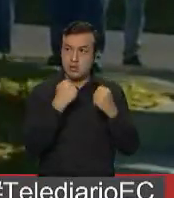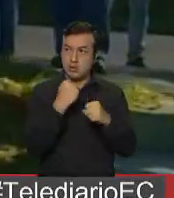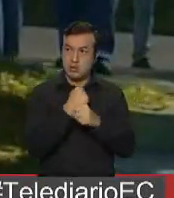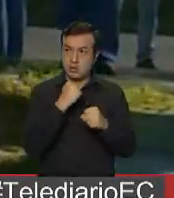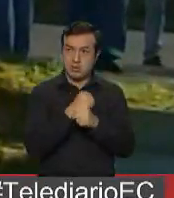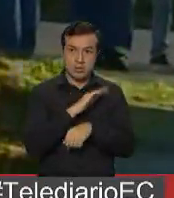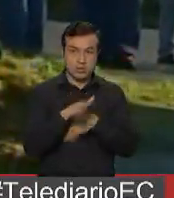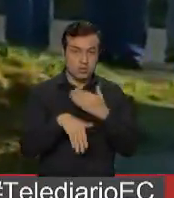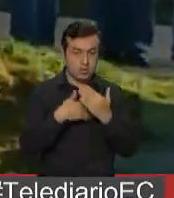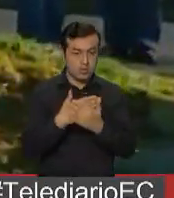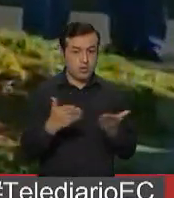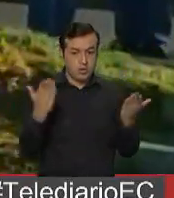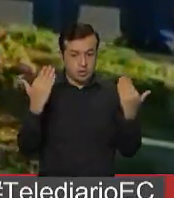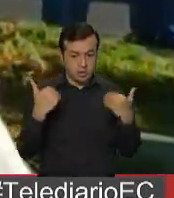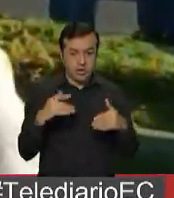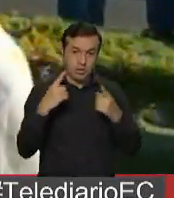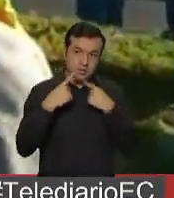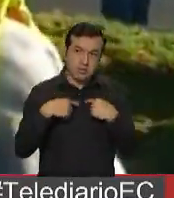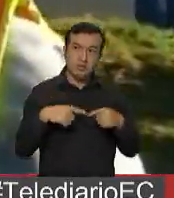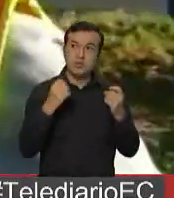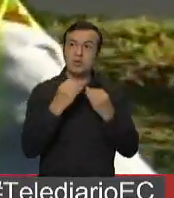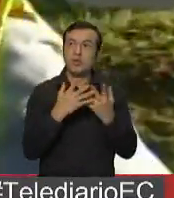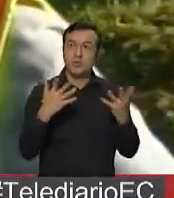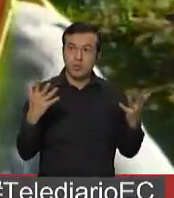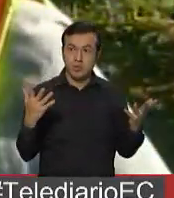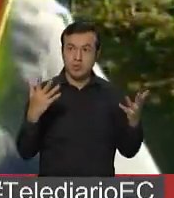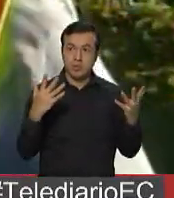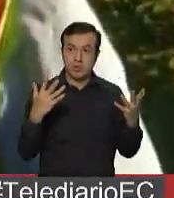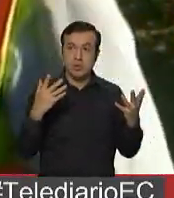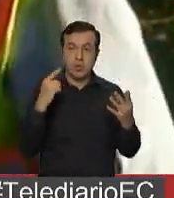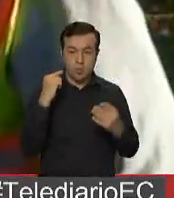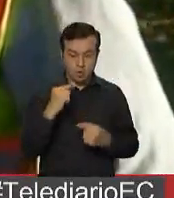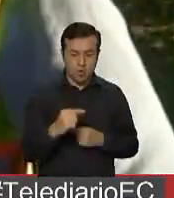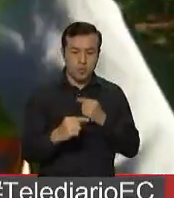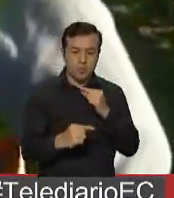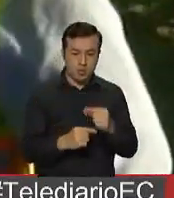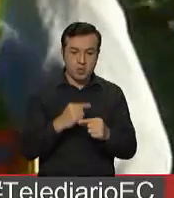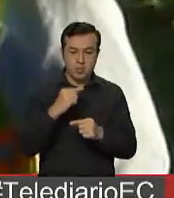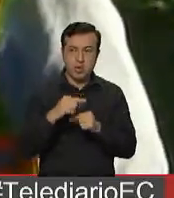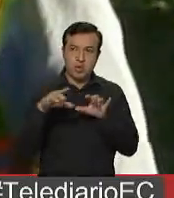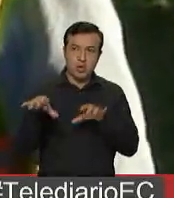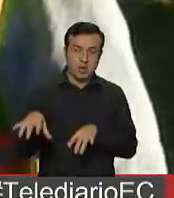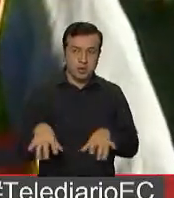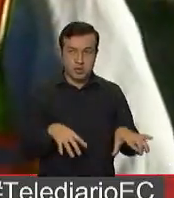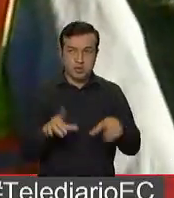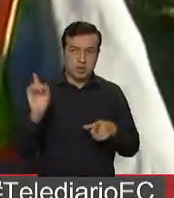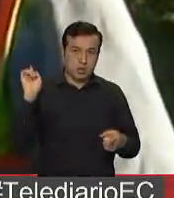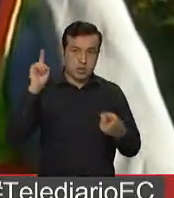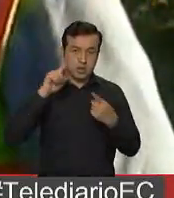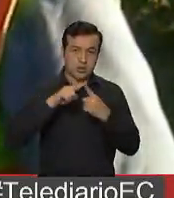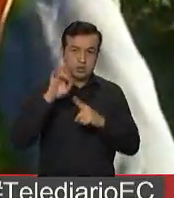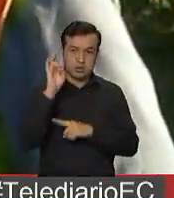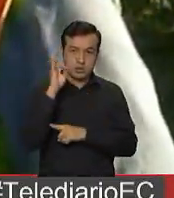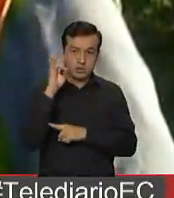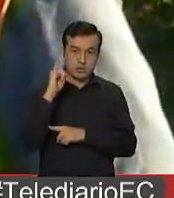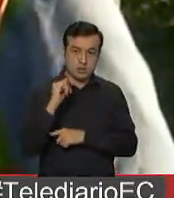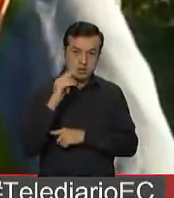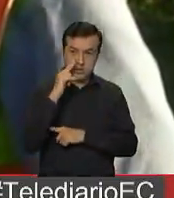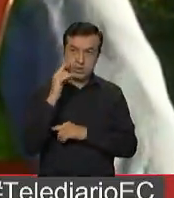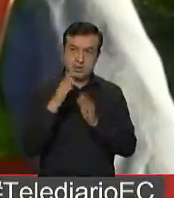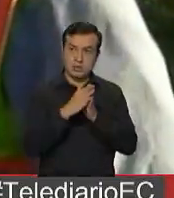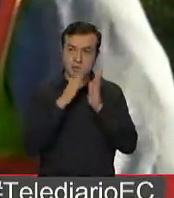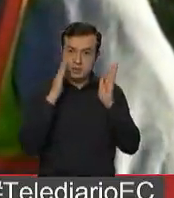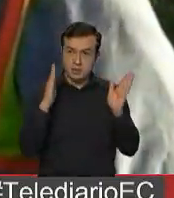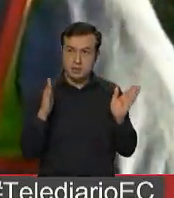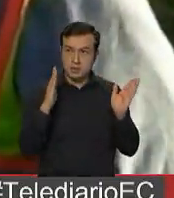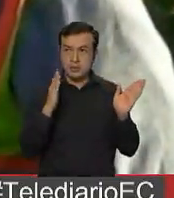nosotros. José Luis, ahora usted me ha dicho que este es un ingreso paulatino de actividades hasta el 17 de junio.